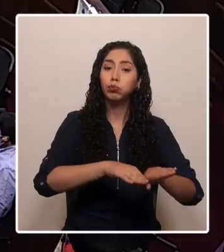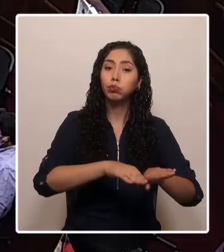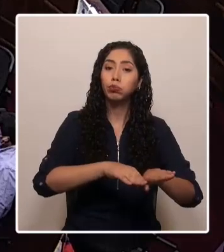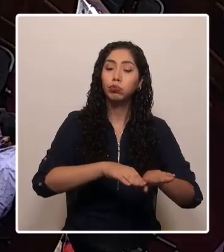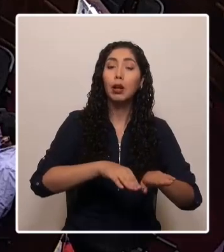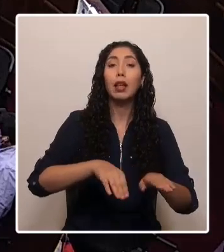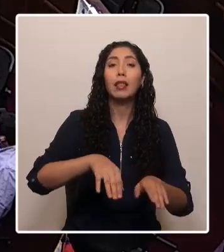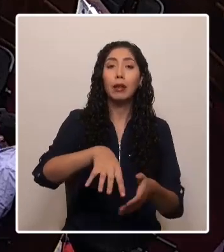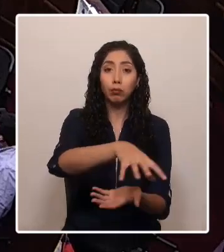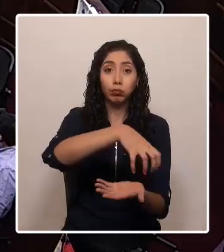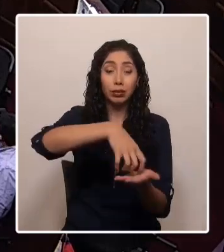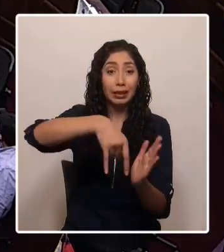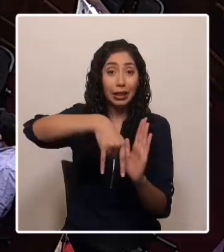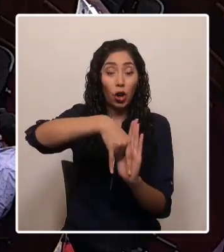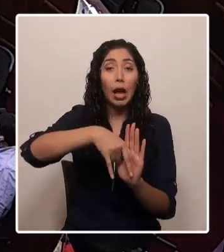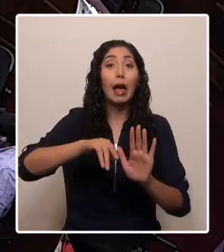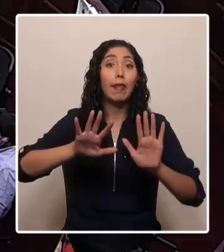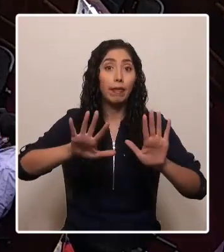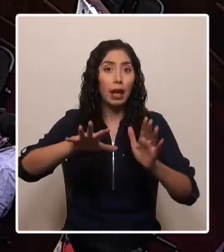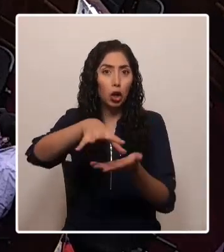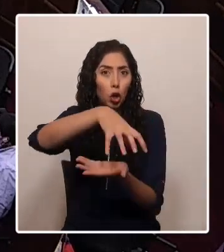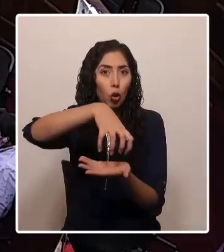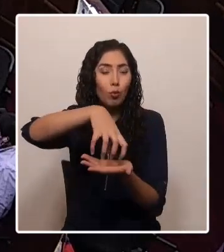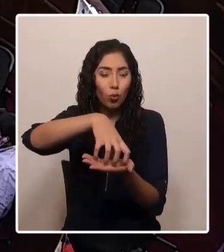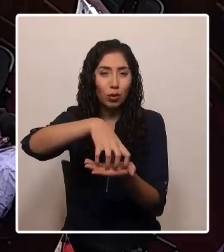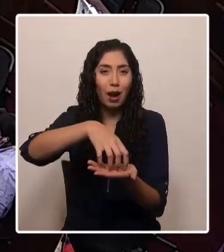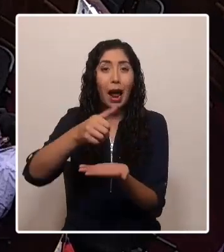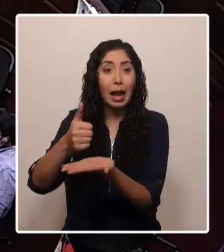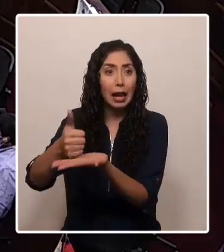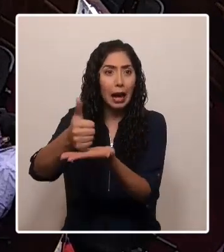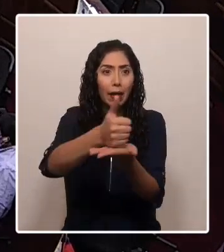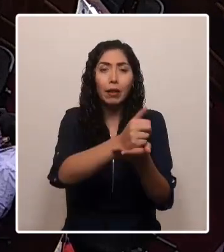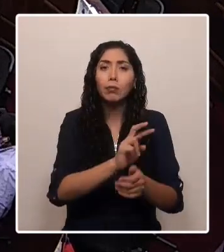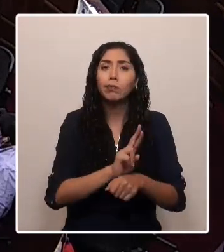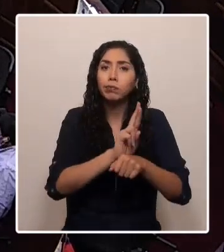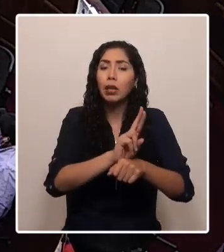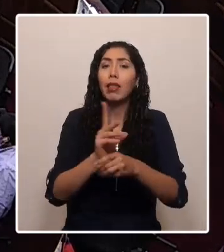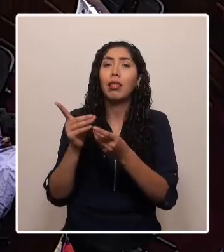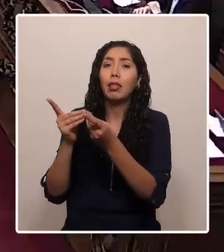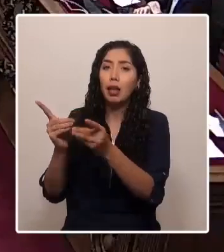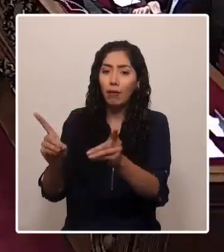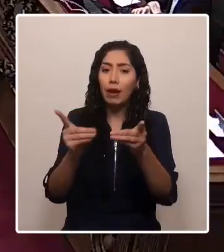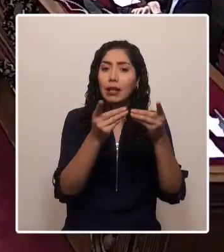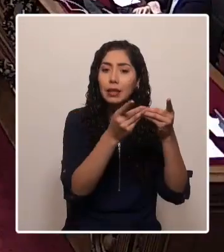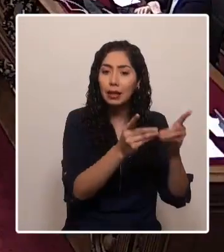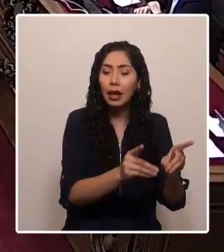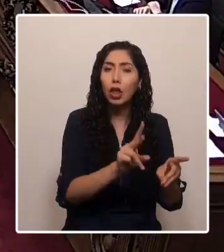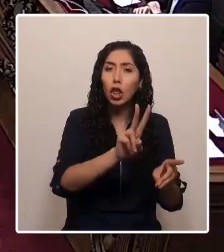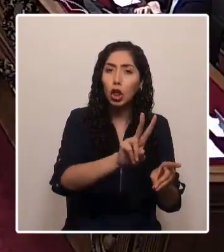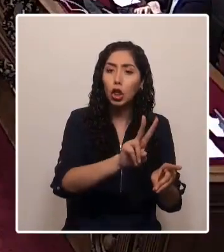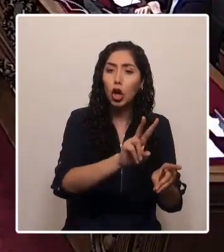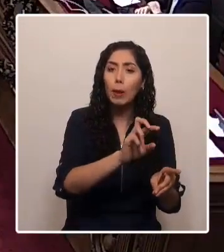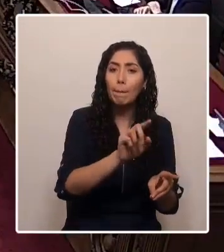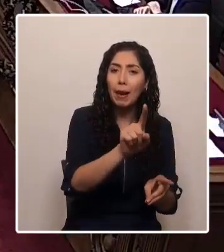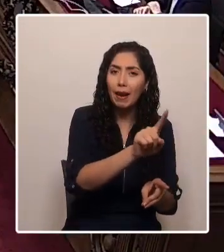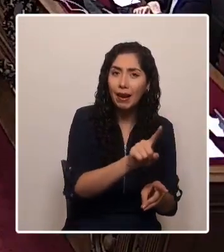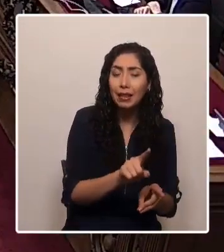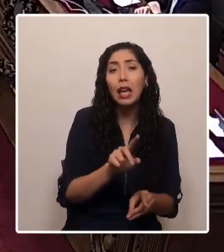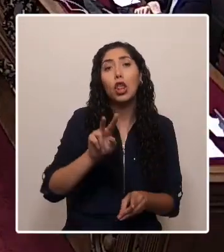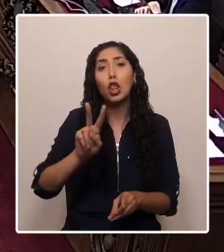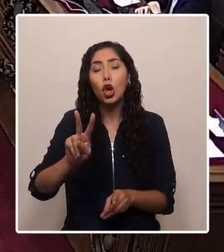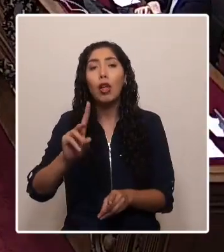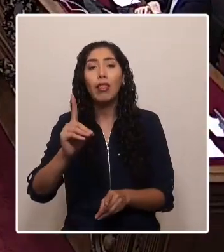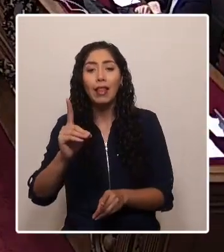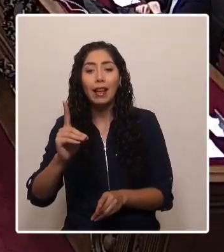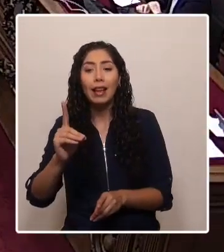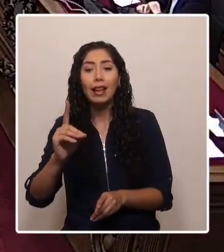Chiloé. Son 10 comunas y alcaldes que representan una gran diversidad. Un RN, 2 socialistas, 2 demócratas cristianos, un UDI, un